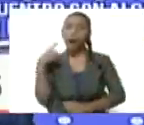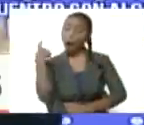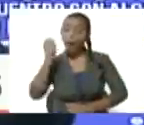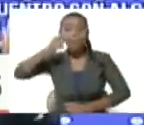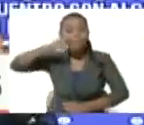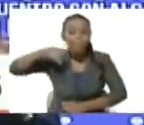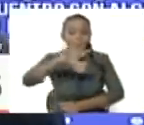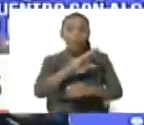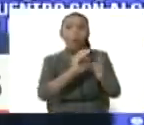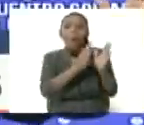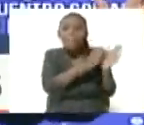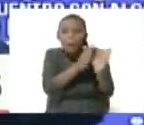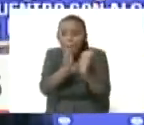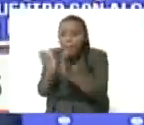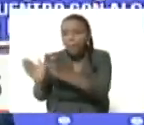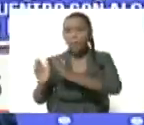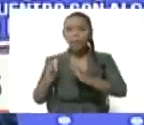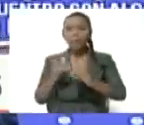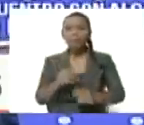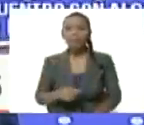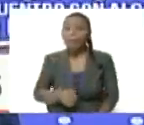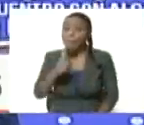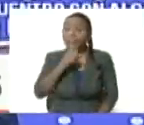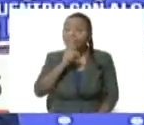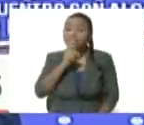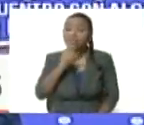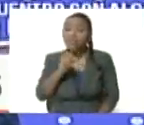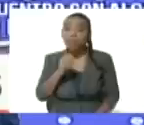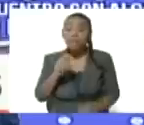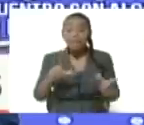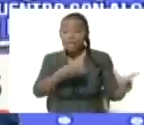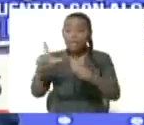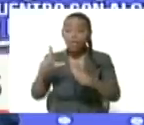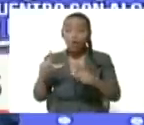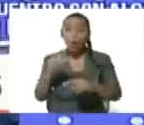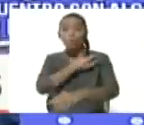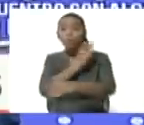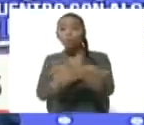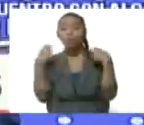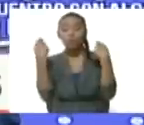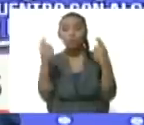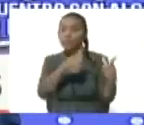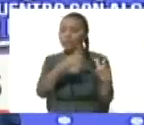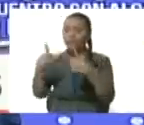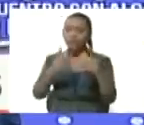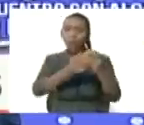pueblo organizado, lo más difícil, tenemos al pueblo, el poder popular.